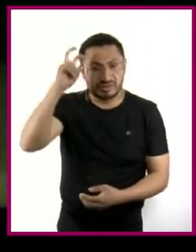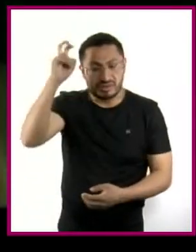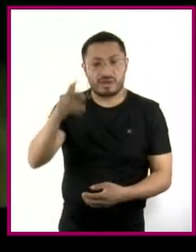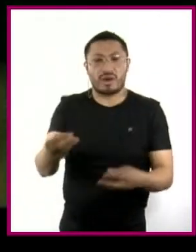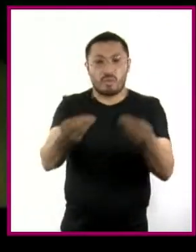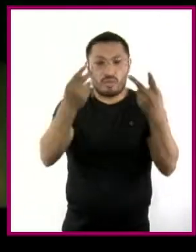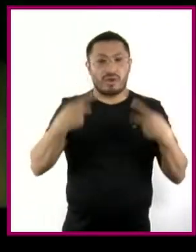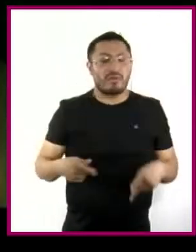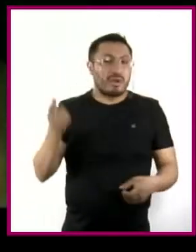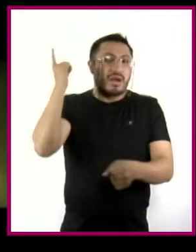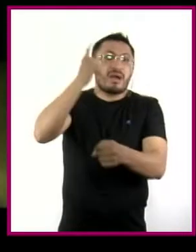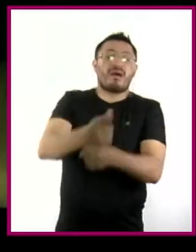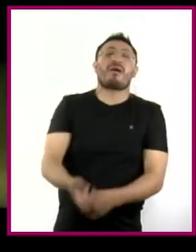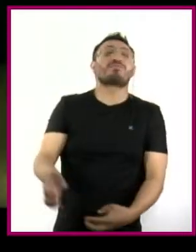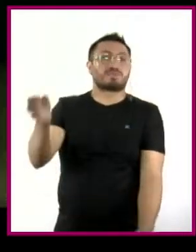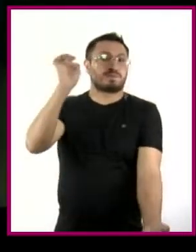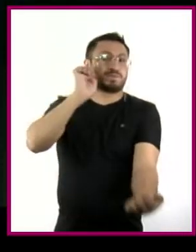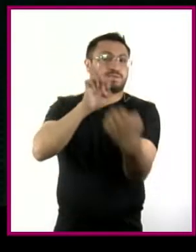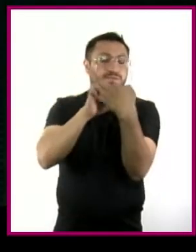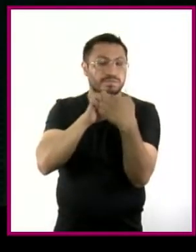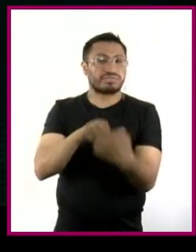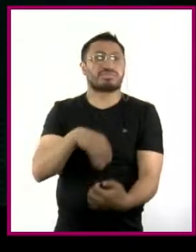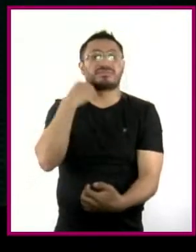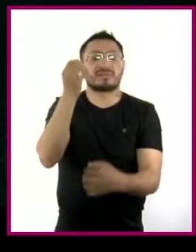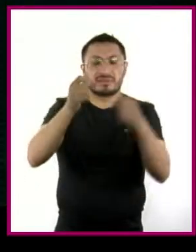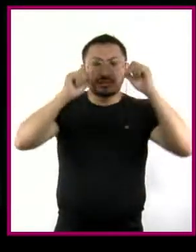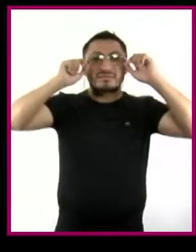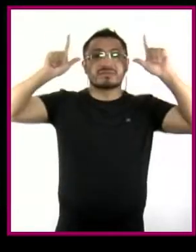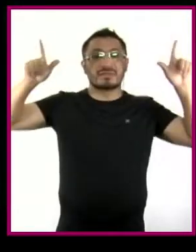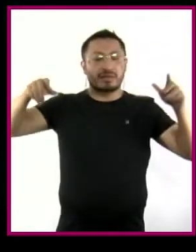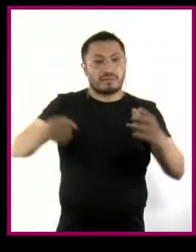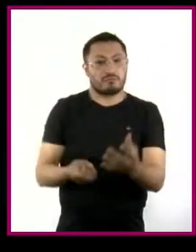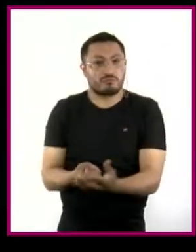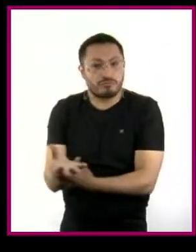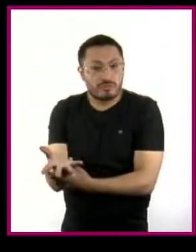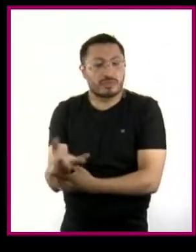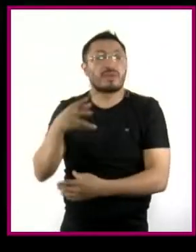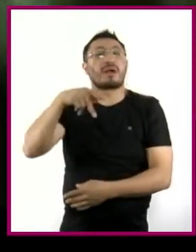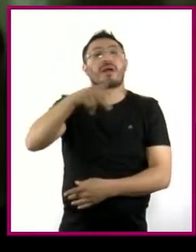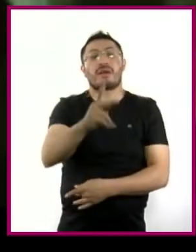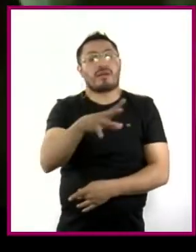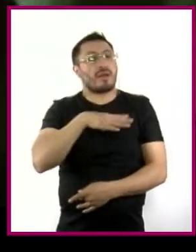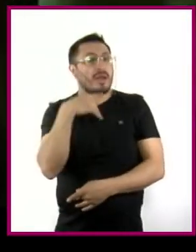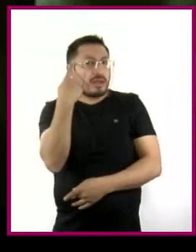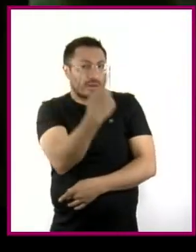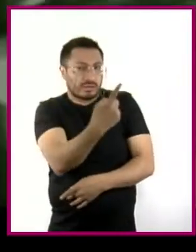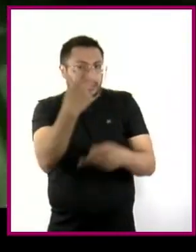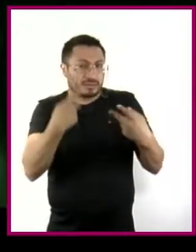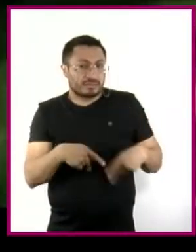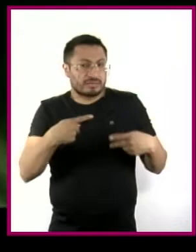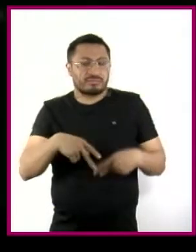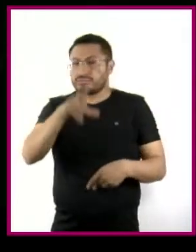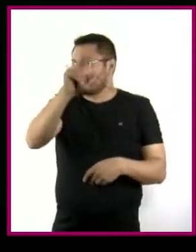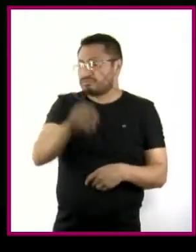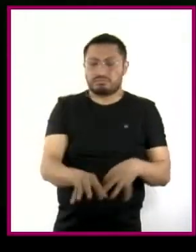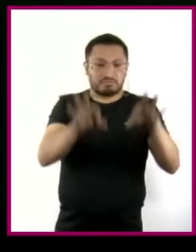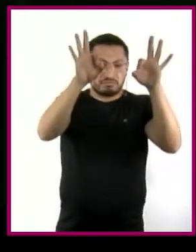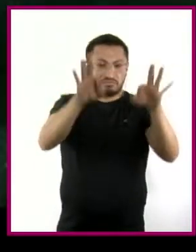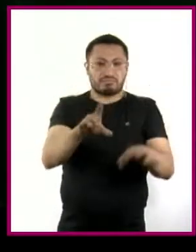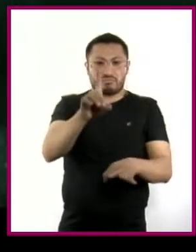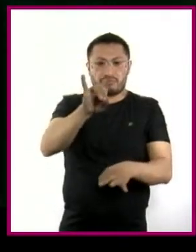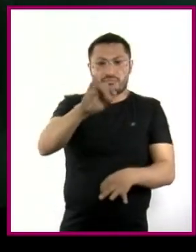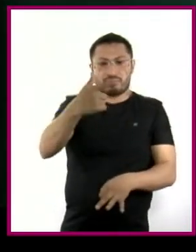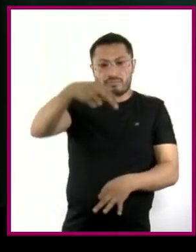del engaño, intentan despertar y salir de la Matrix. Pero hay uno que no considera digno vivir entre